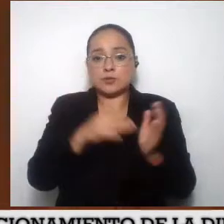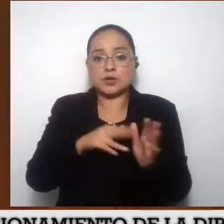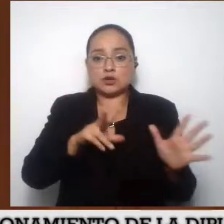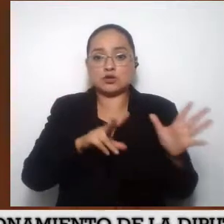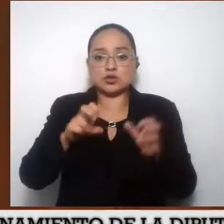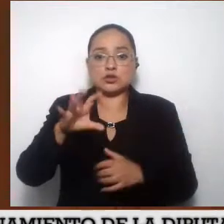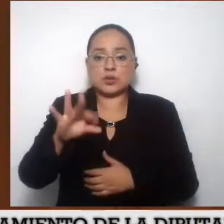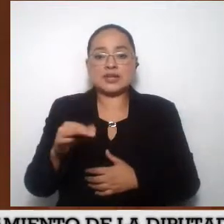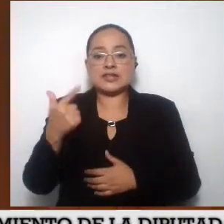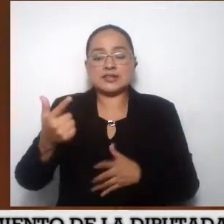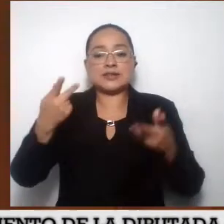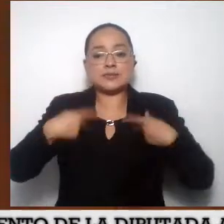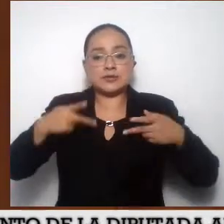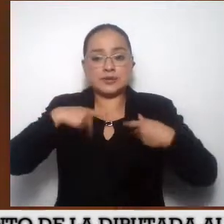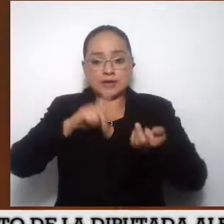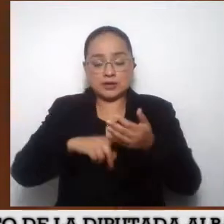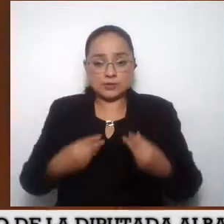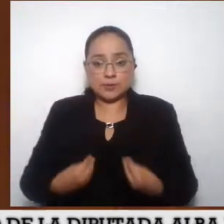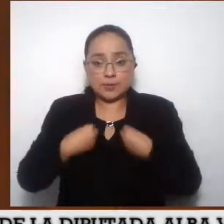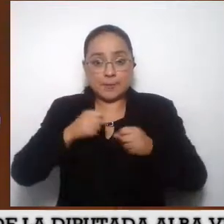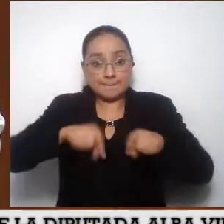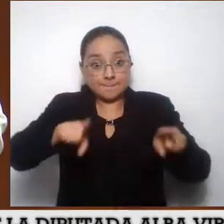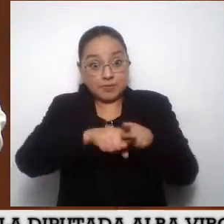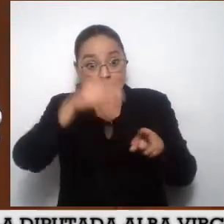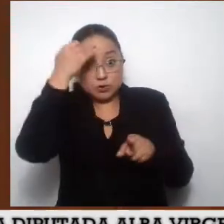45,847 habitantes y en el mismo periodo tuvieron